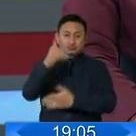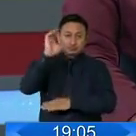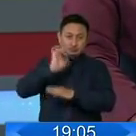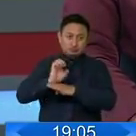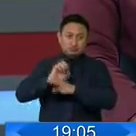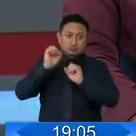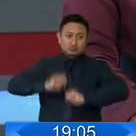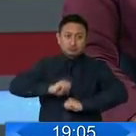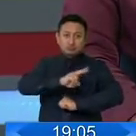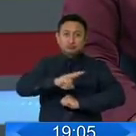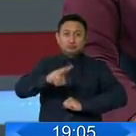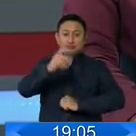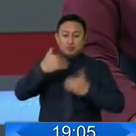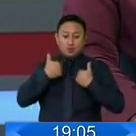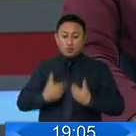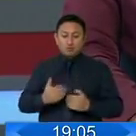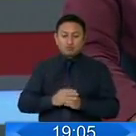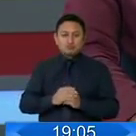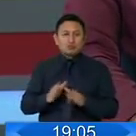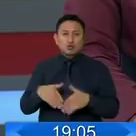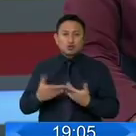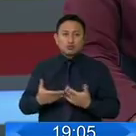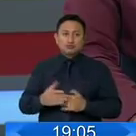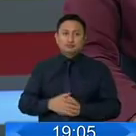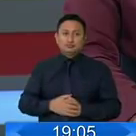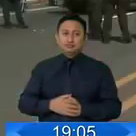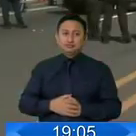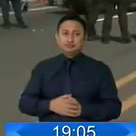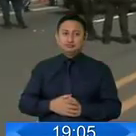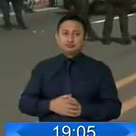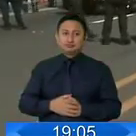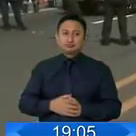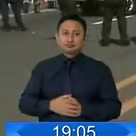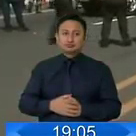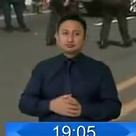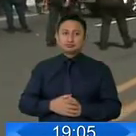para verificar el estado de los afectados.